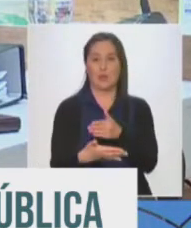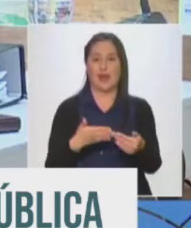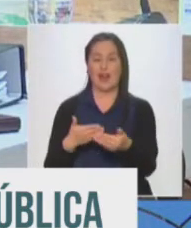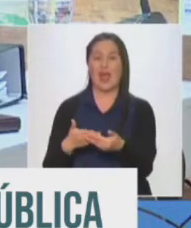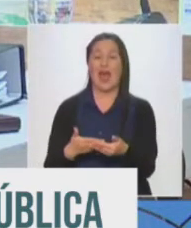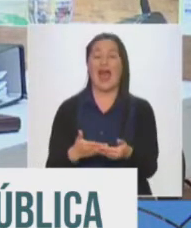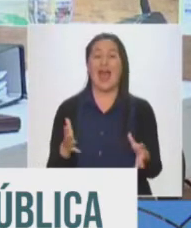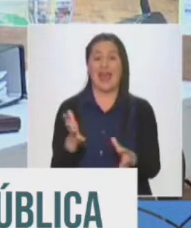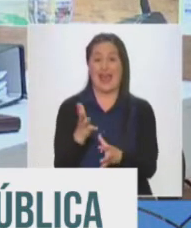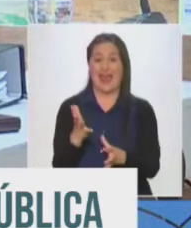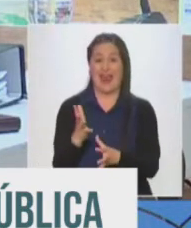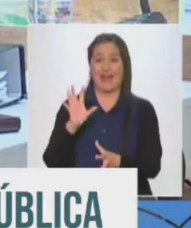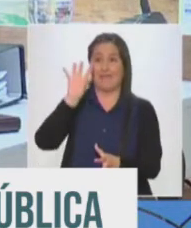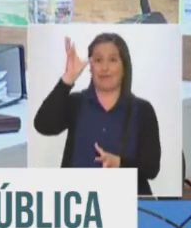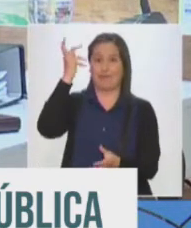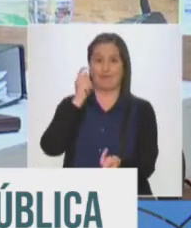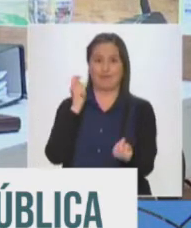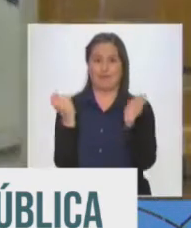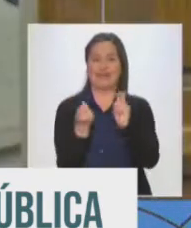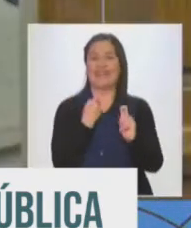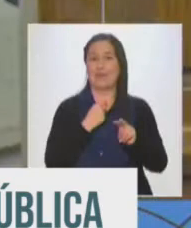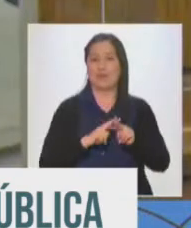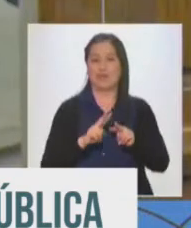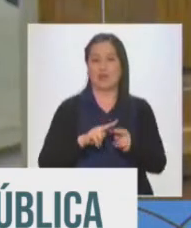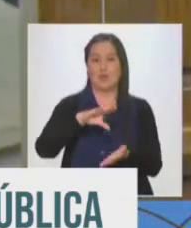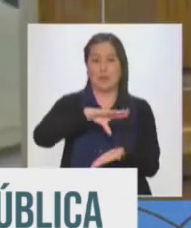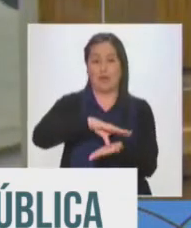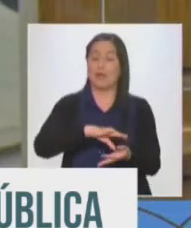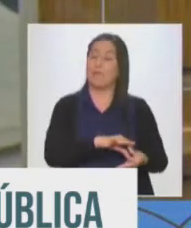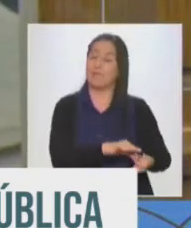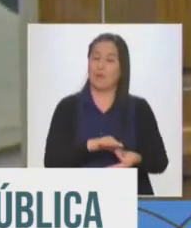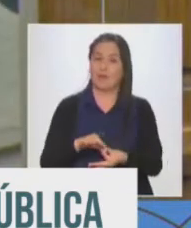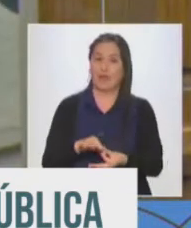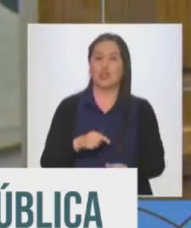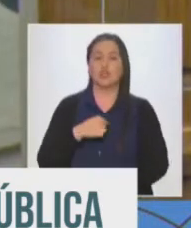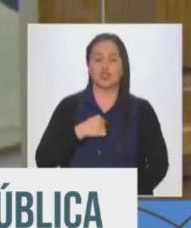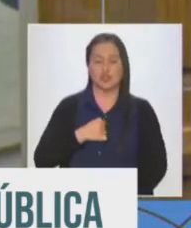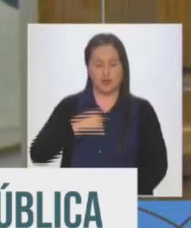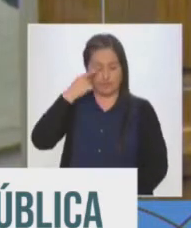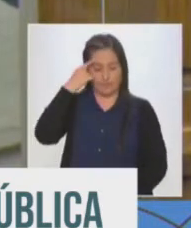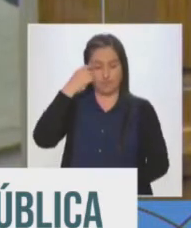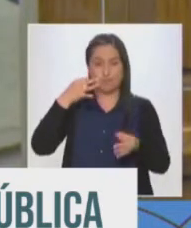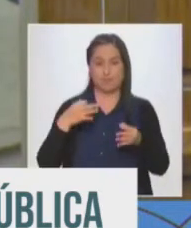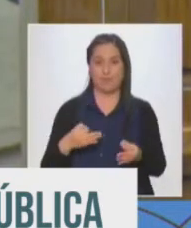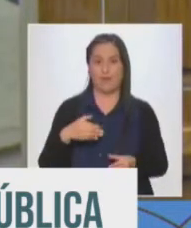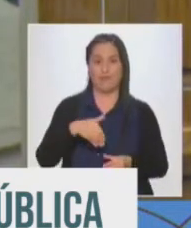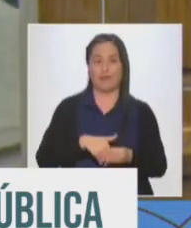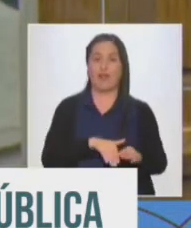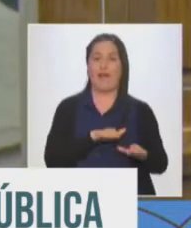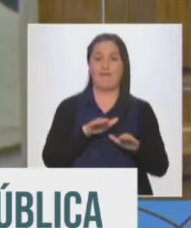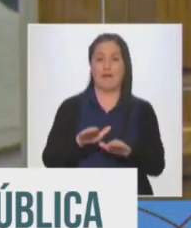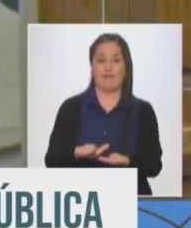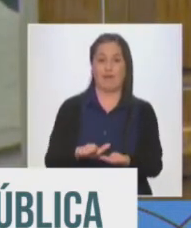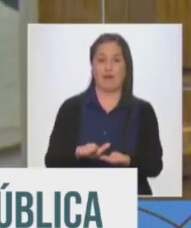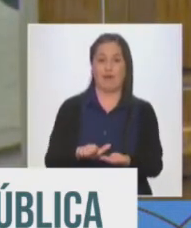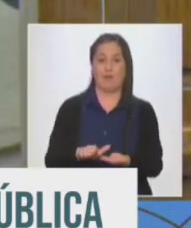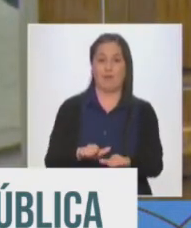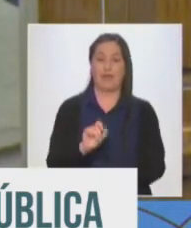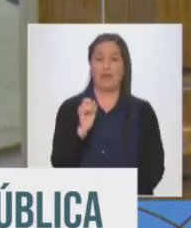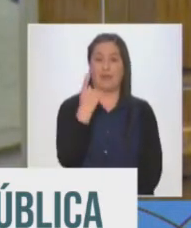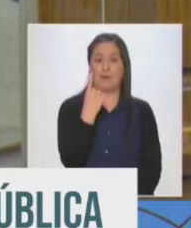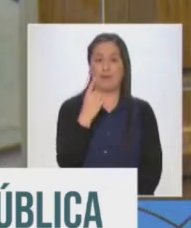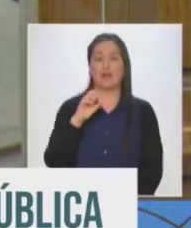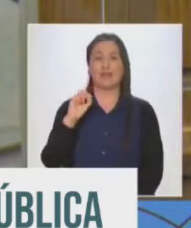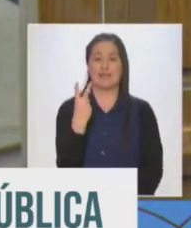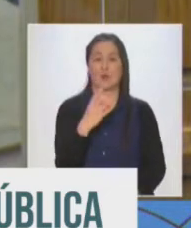cambio climático y lo que estamos haciendo como país. Por eso, he llegado a la convicción y votaré a favor tanto del primer como